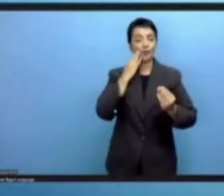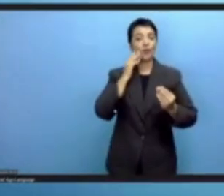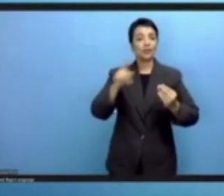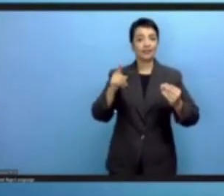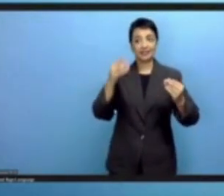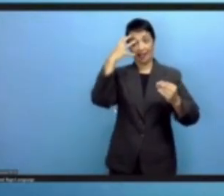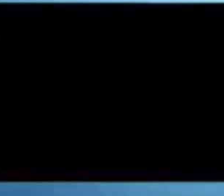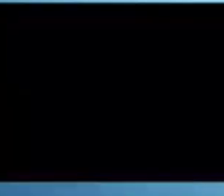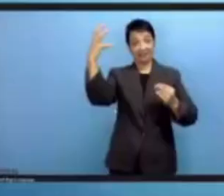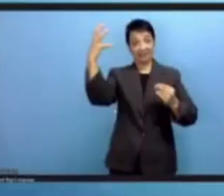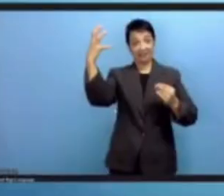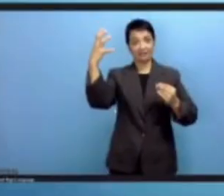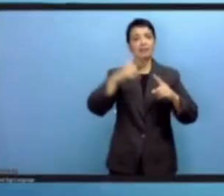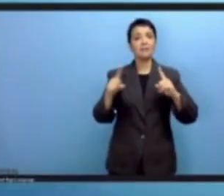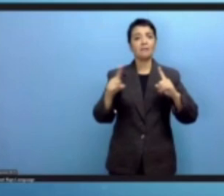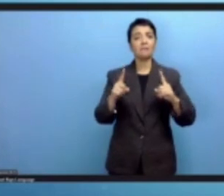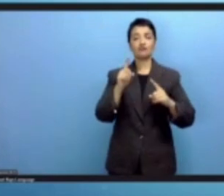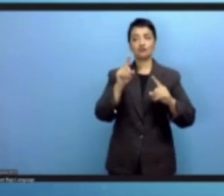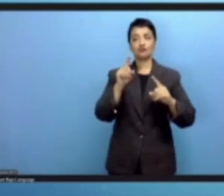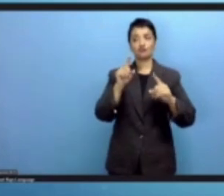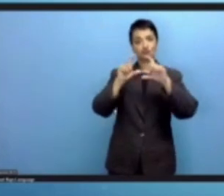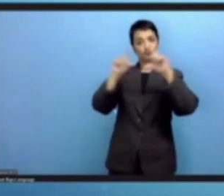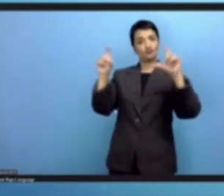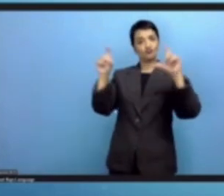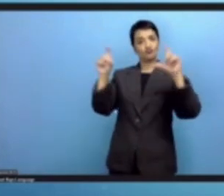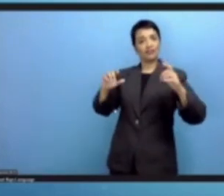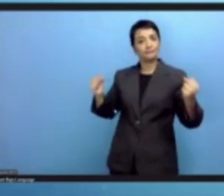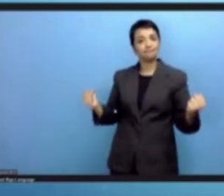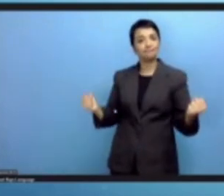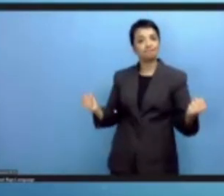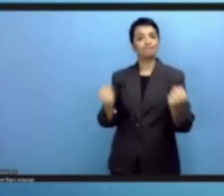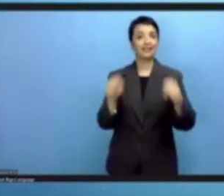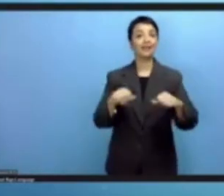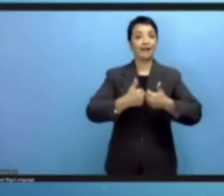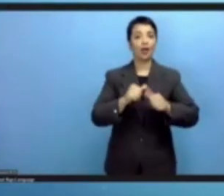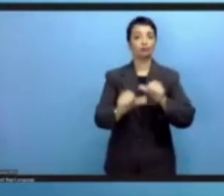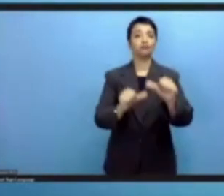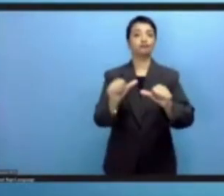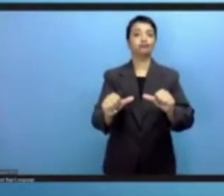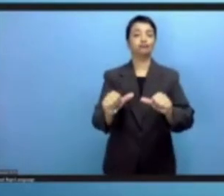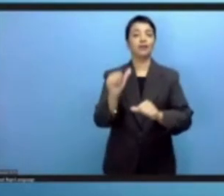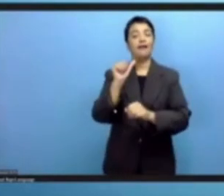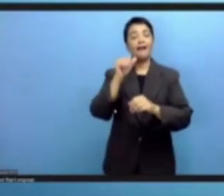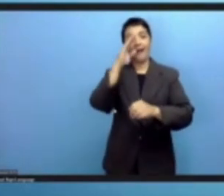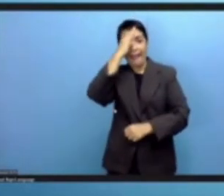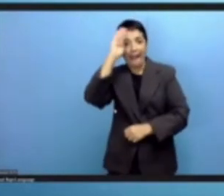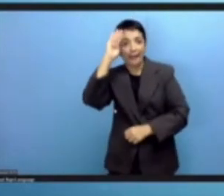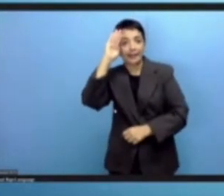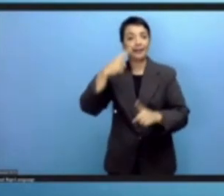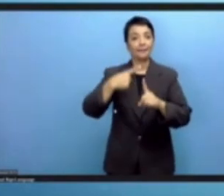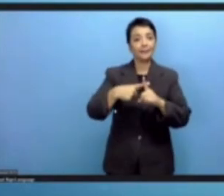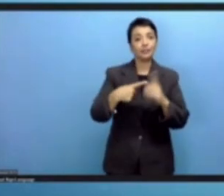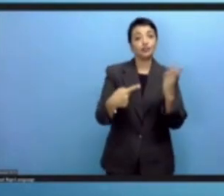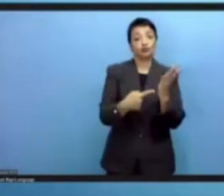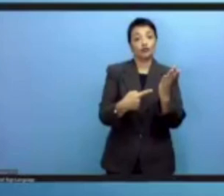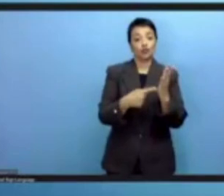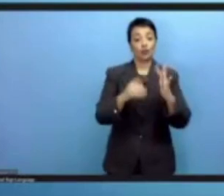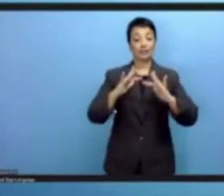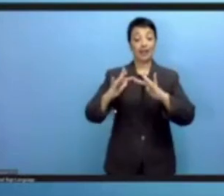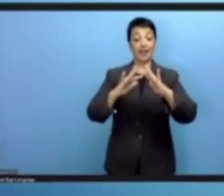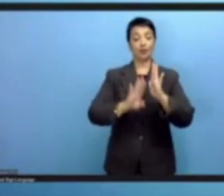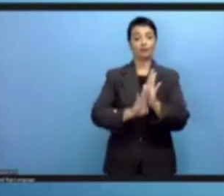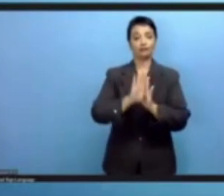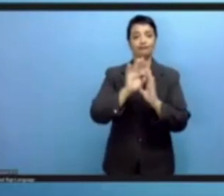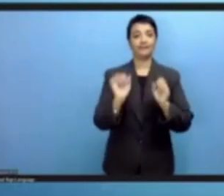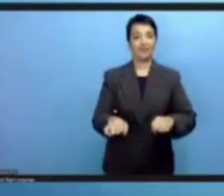lleve a la práctica No solamente de los gobiernos sino también del sector privado la sociedad civil La Academia y las y